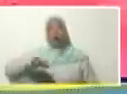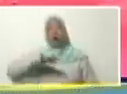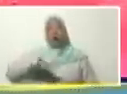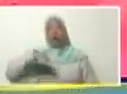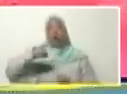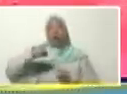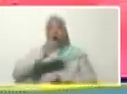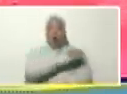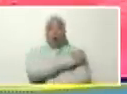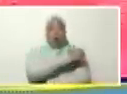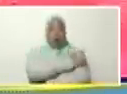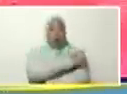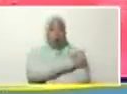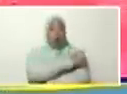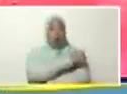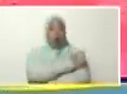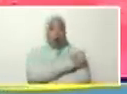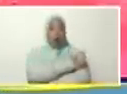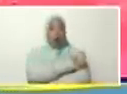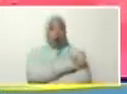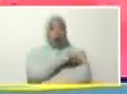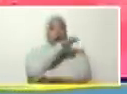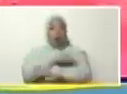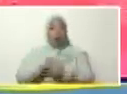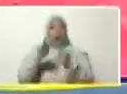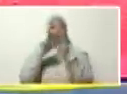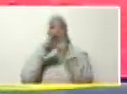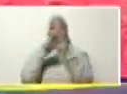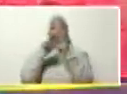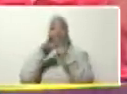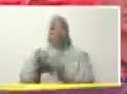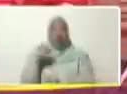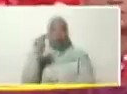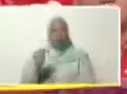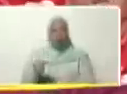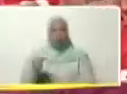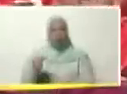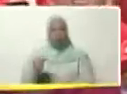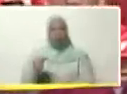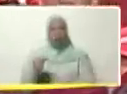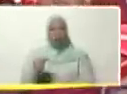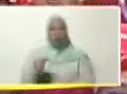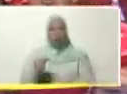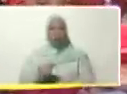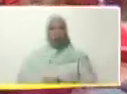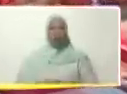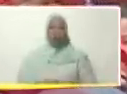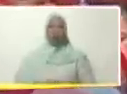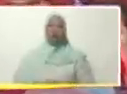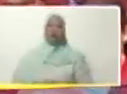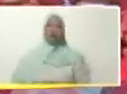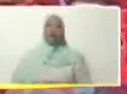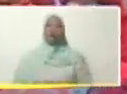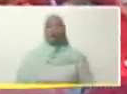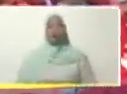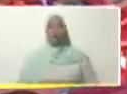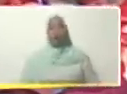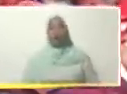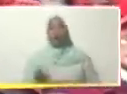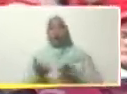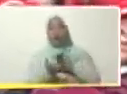derecha, que se conocieron después, ellos pensaban que era el